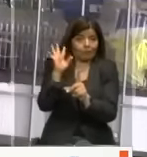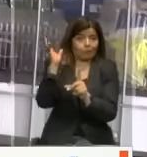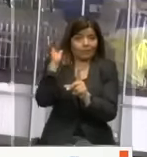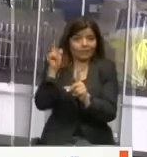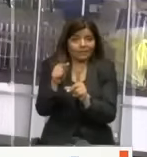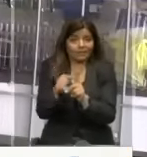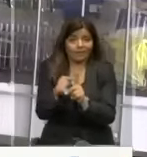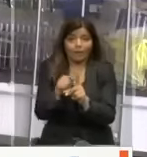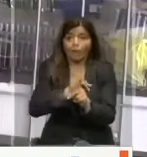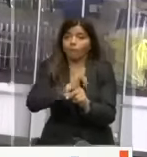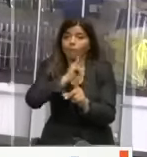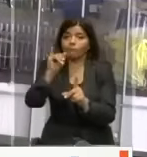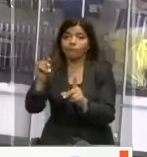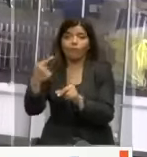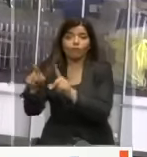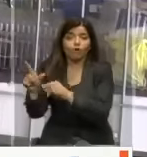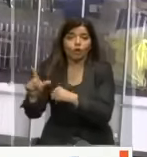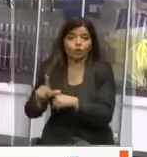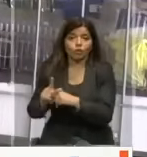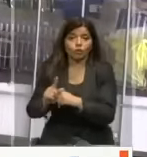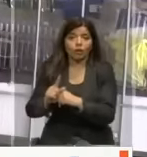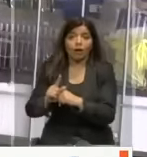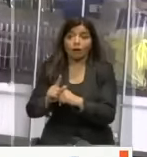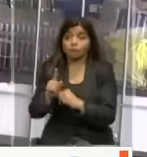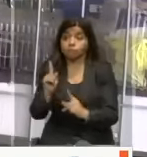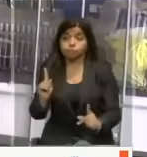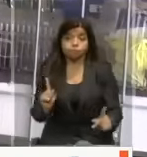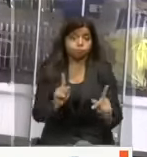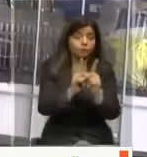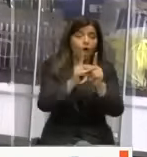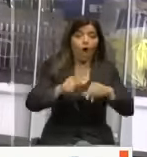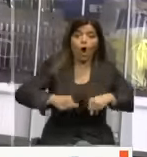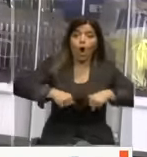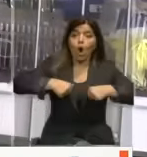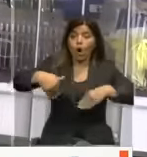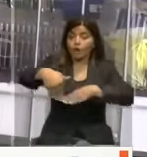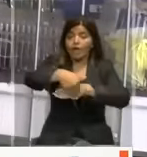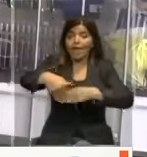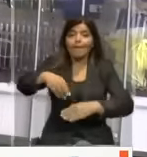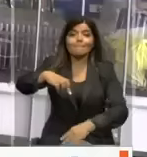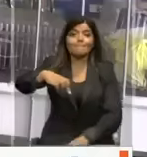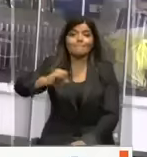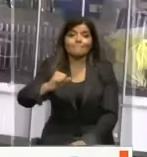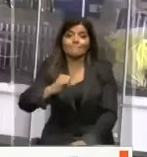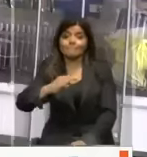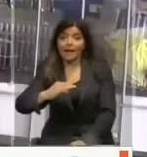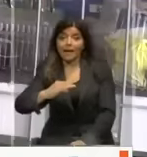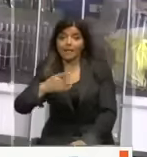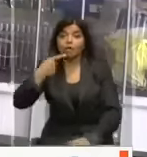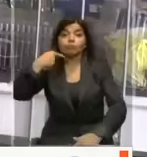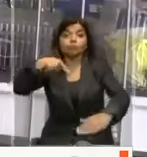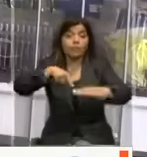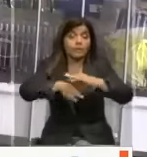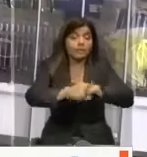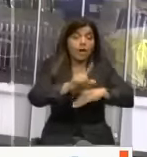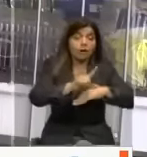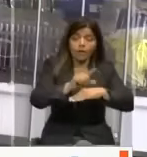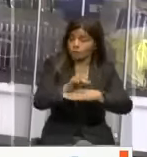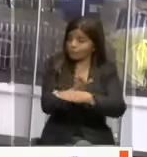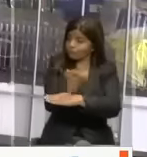del local, me topo con un joven que venía de Pedro Aguirre Cerda, entra al local, yo me metí para al